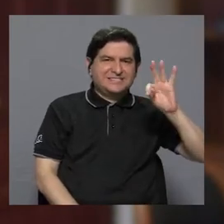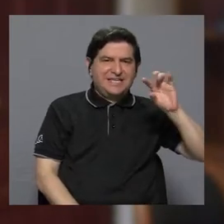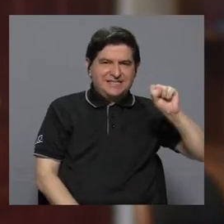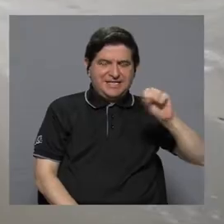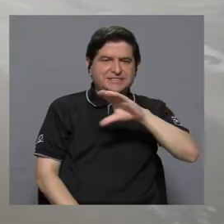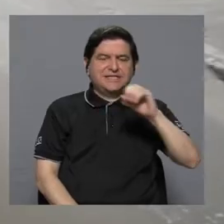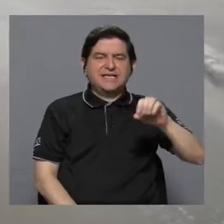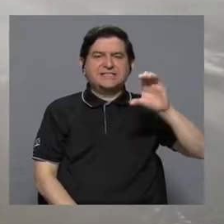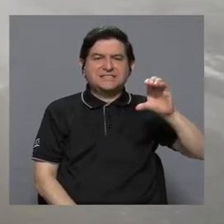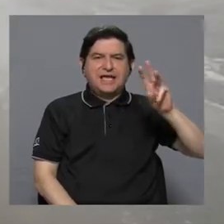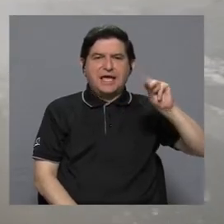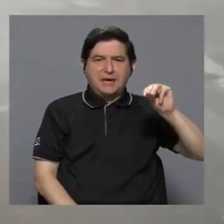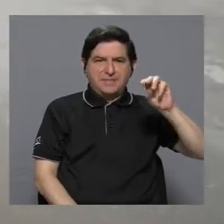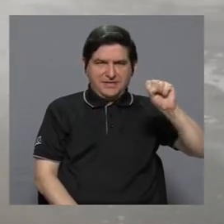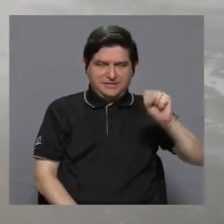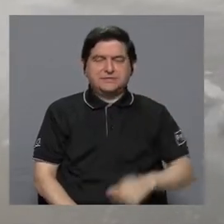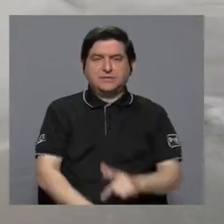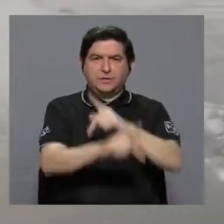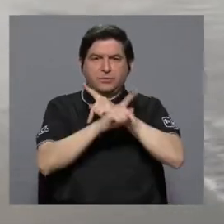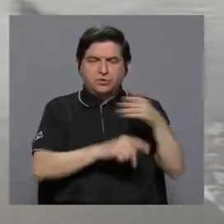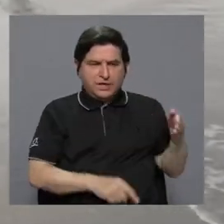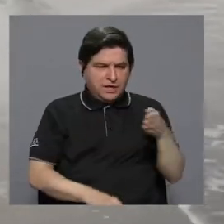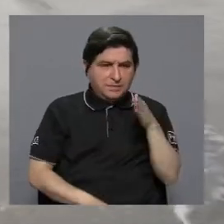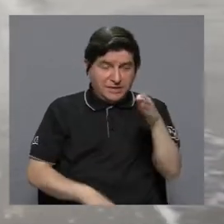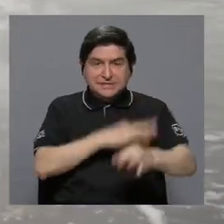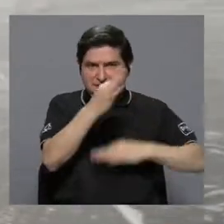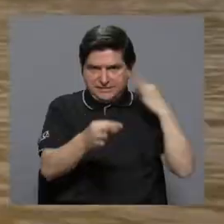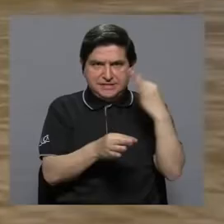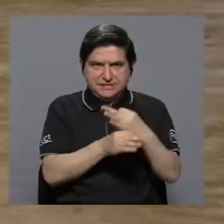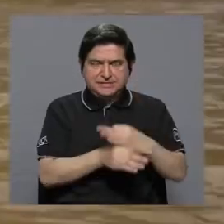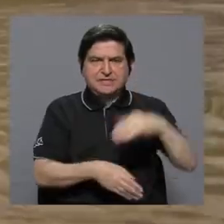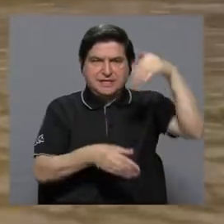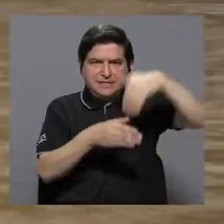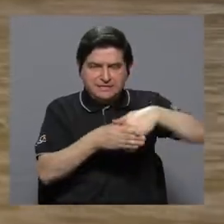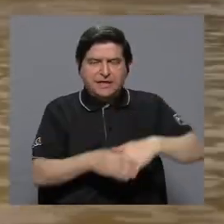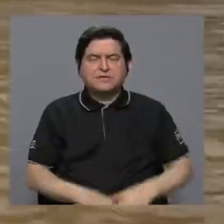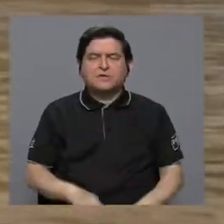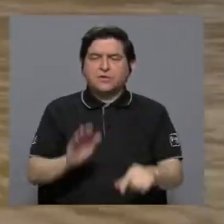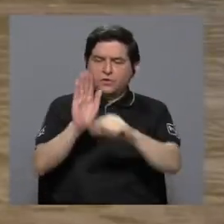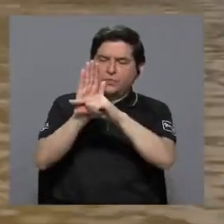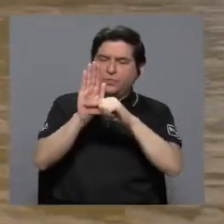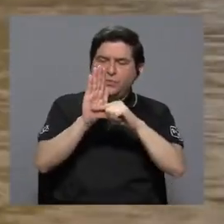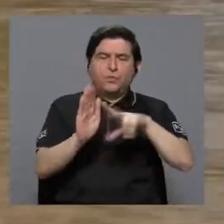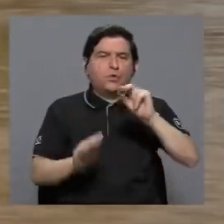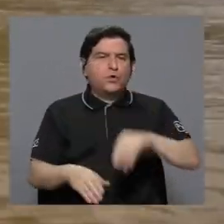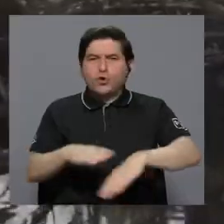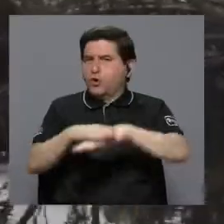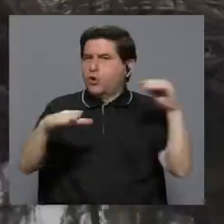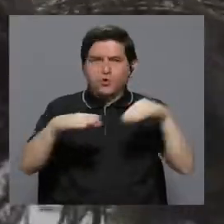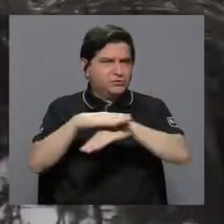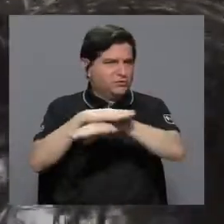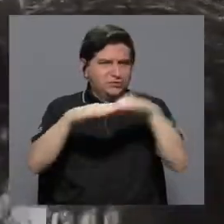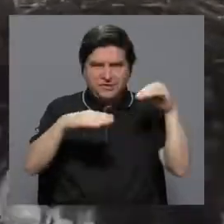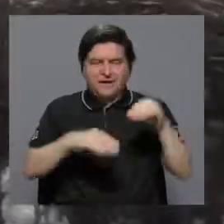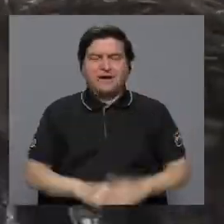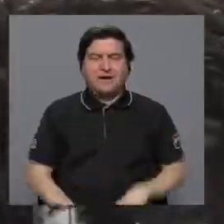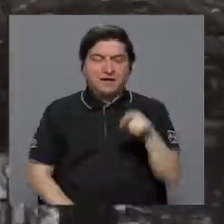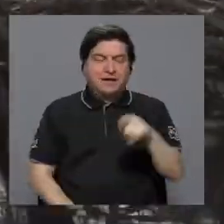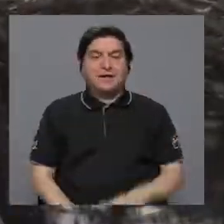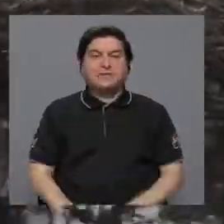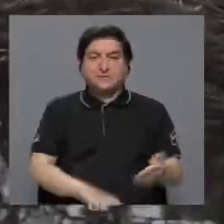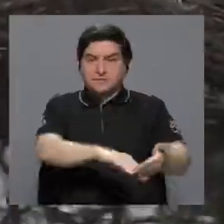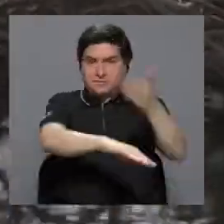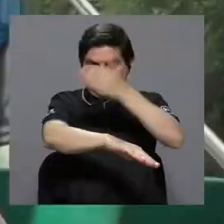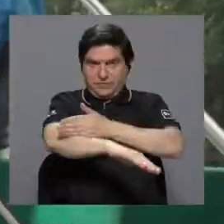CMS, que protegen las especies de peces sierra dentro de sus apéndices de no extracción, y es un gran paso